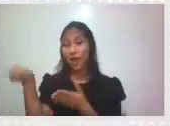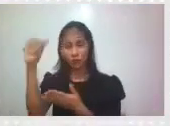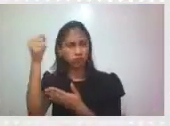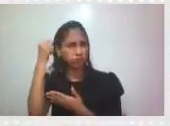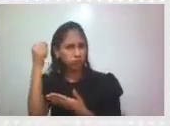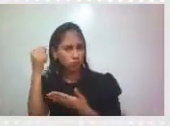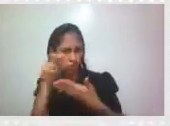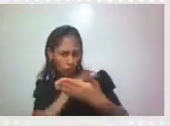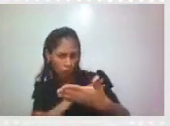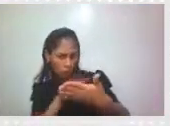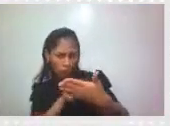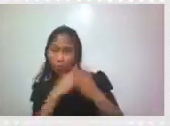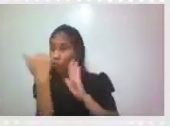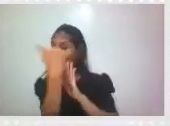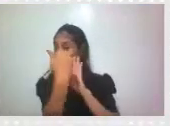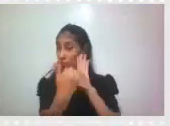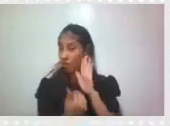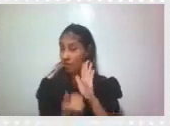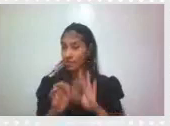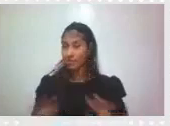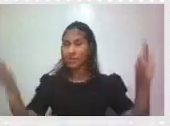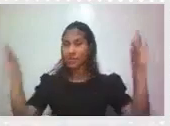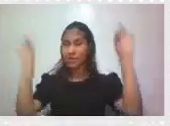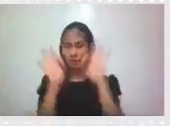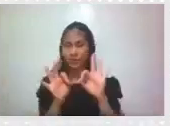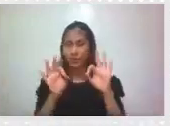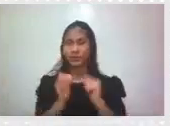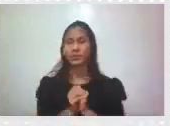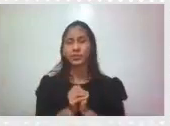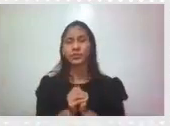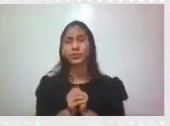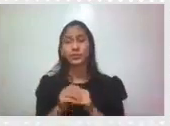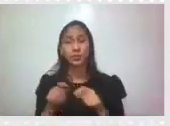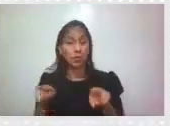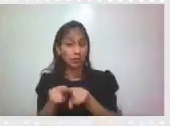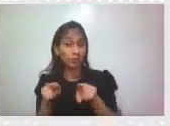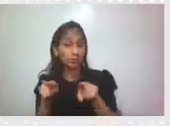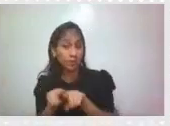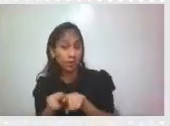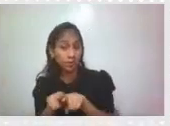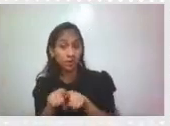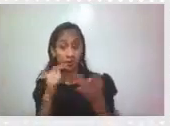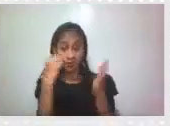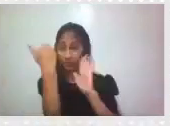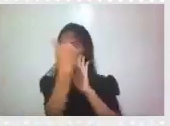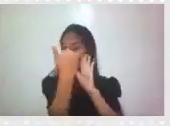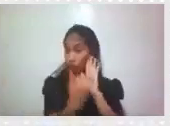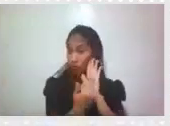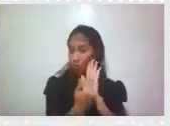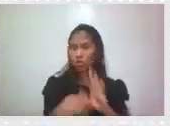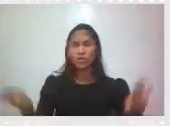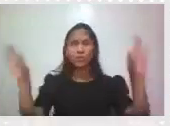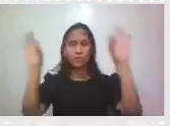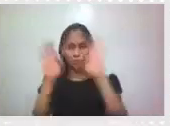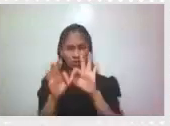de una línea importante o componente importante de capacitación.